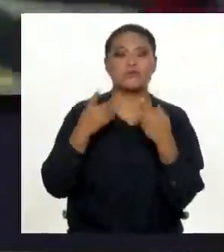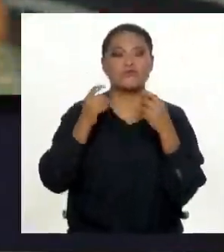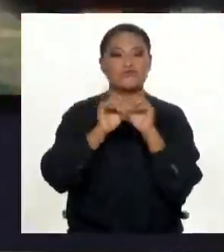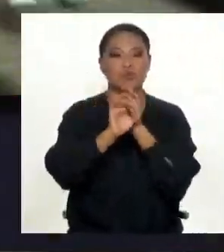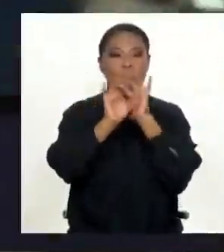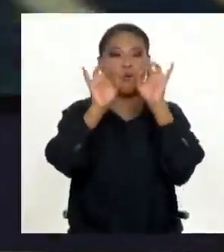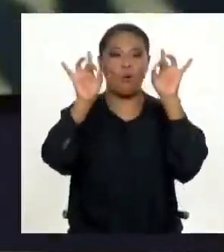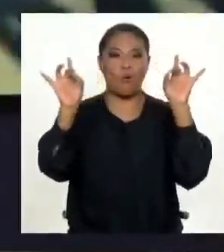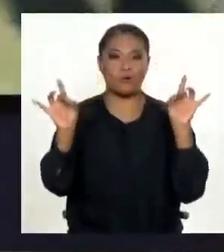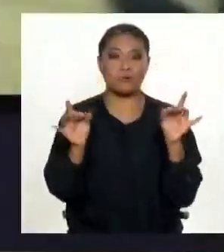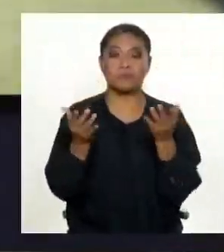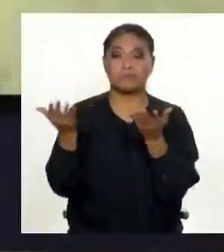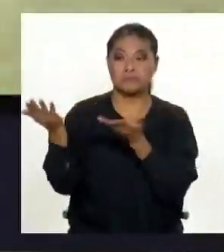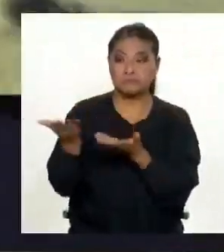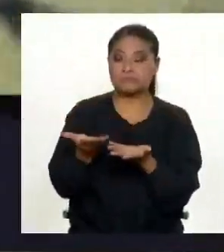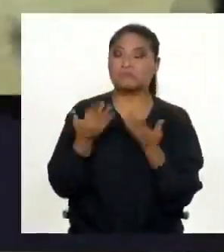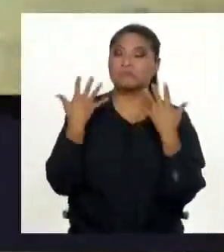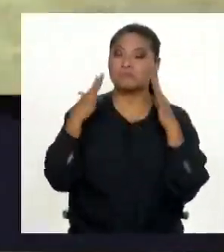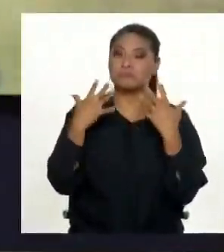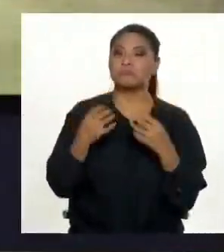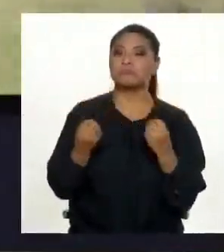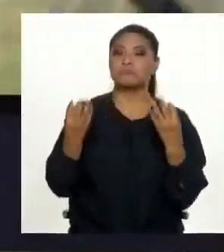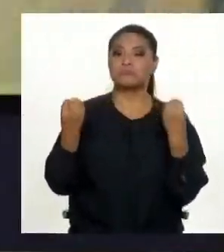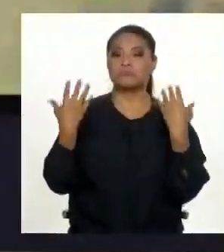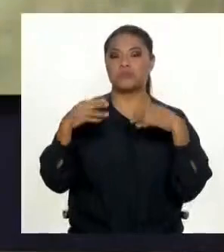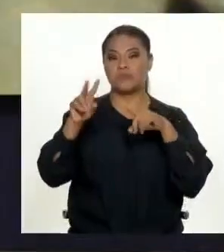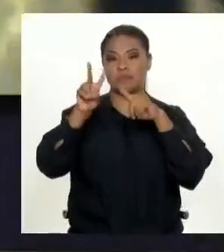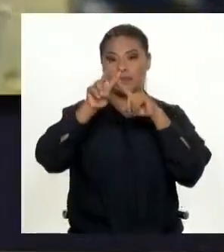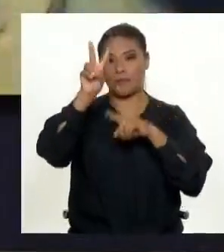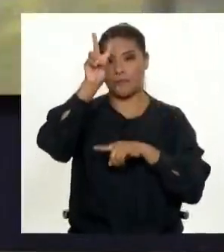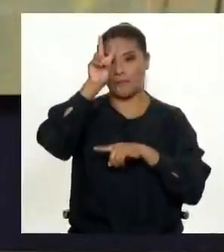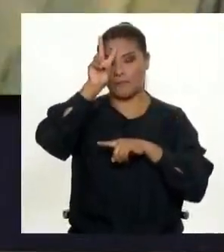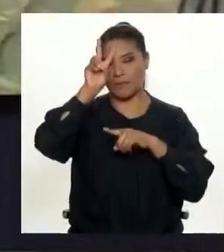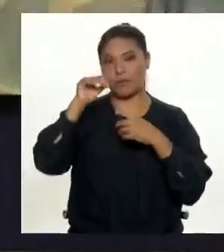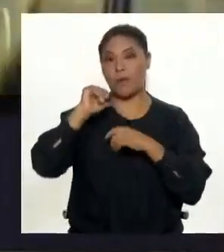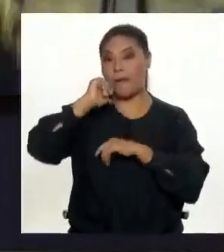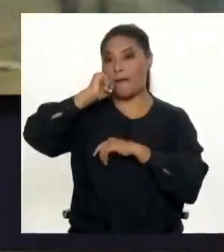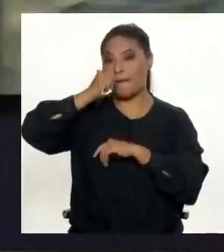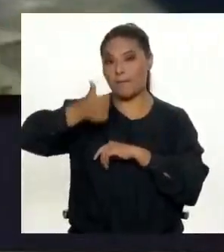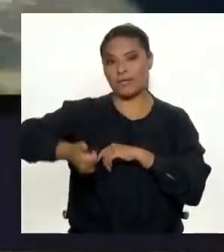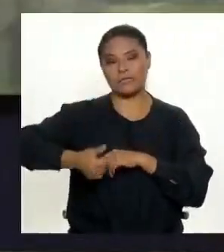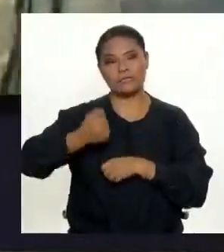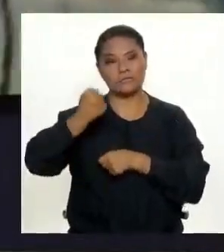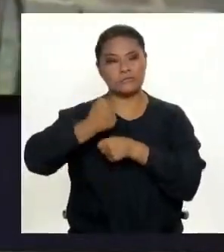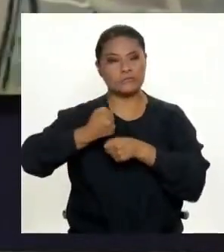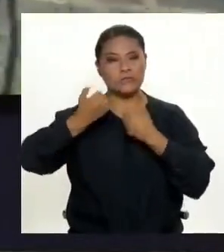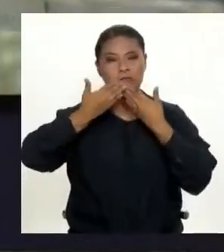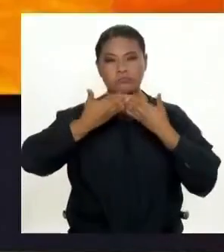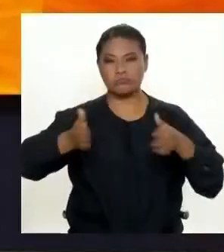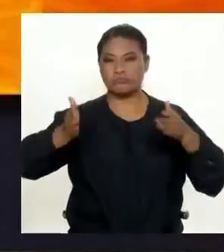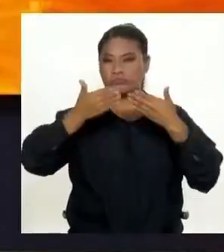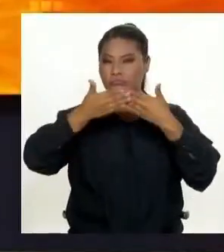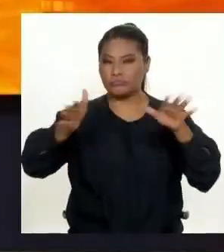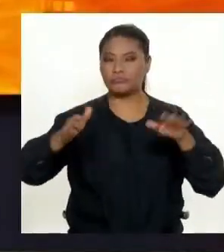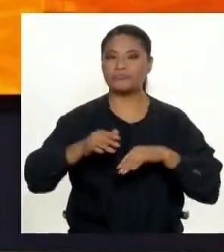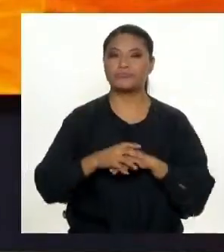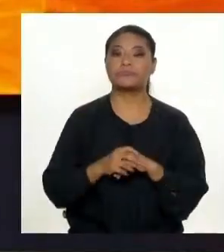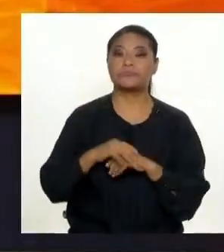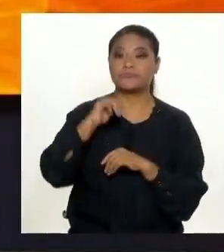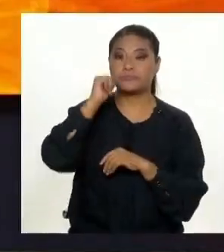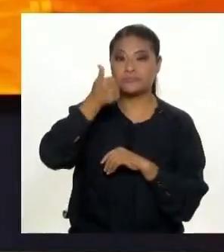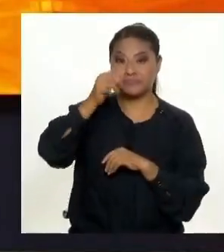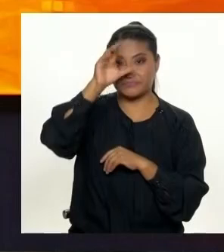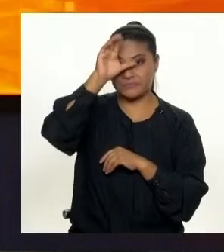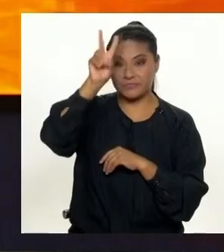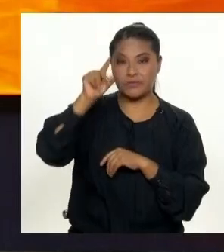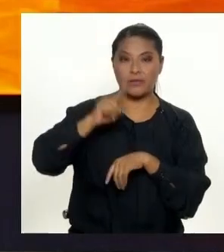del tremendo esfuerzo de TV Perú, que le va a llevar la señal de todos los peruanos, la señal que nos une. Cusco mañana desde las